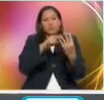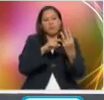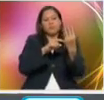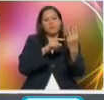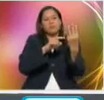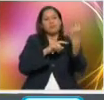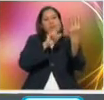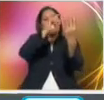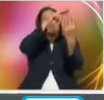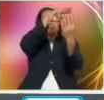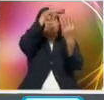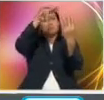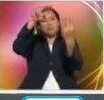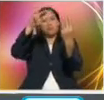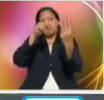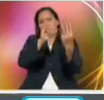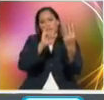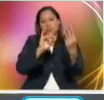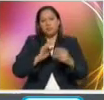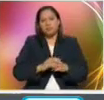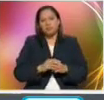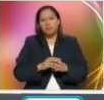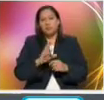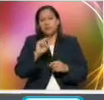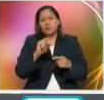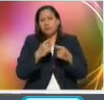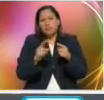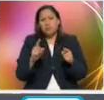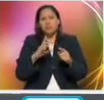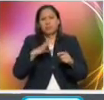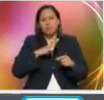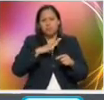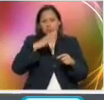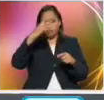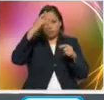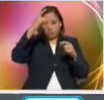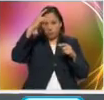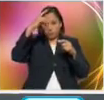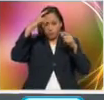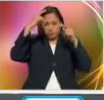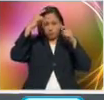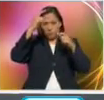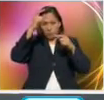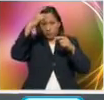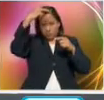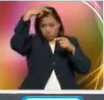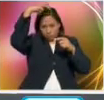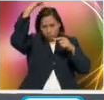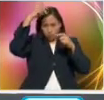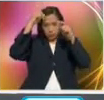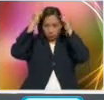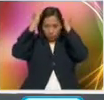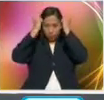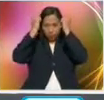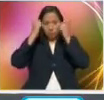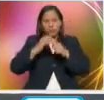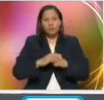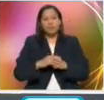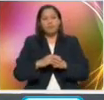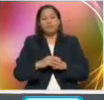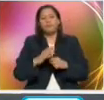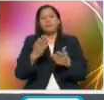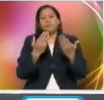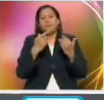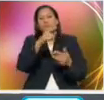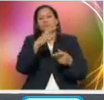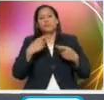Baltasar. Y así como los conocemos. No, para nada. No, ¿sí? son distintos. Llevan, de hecho, gorro frigio, ¿no? Ah. Una especie de gorro frigio. Llevan, no